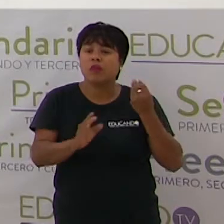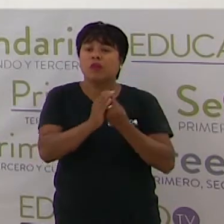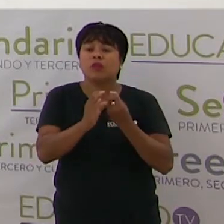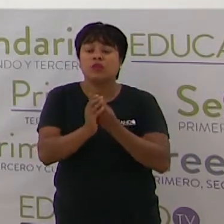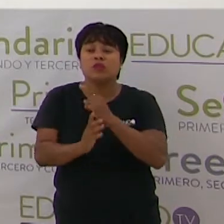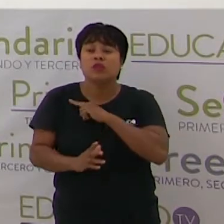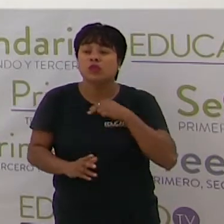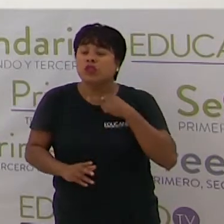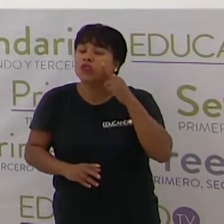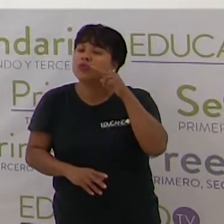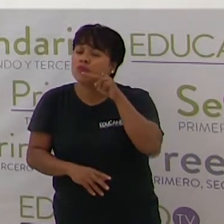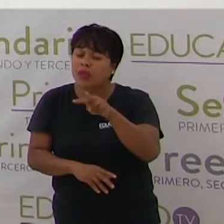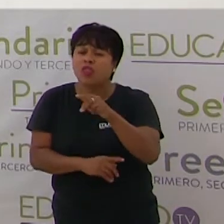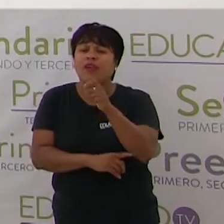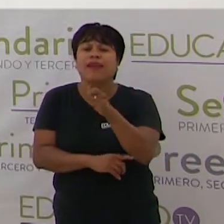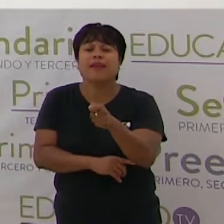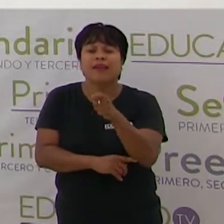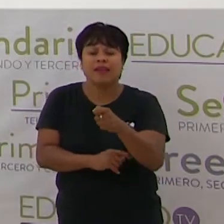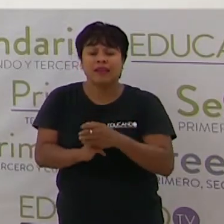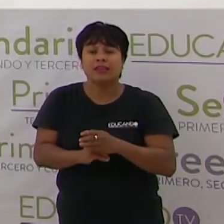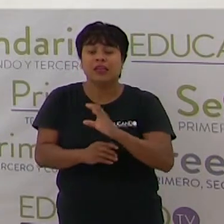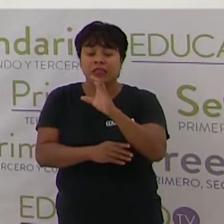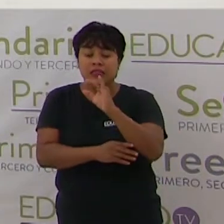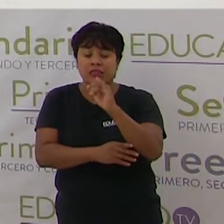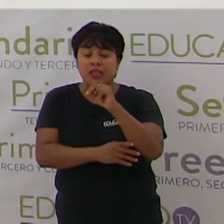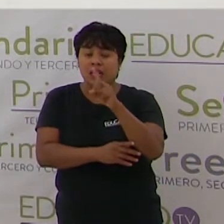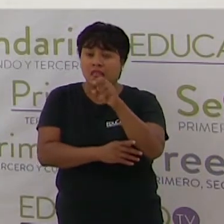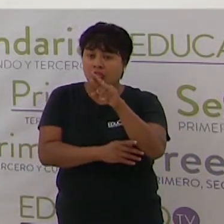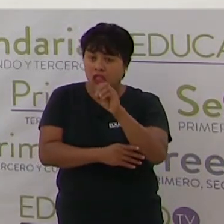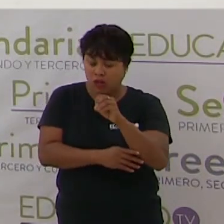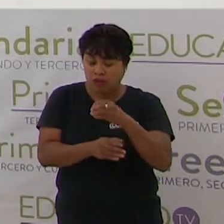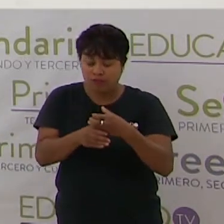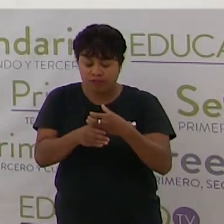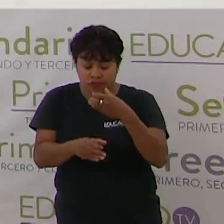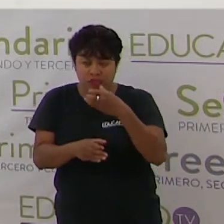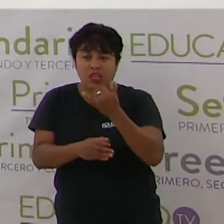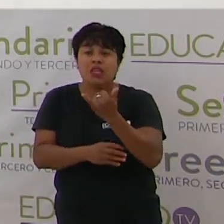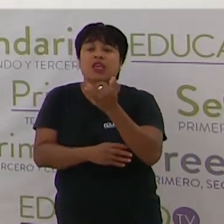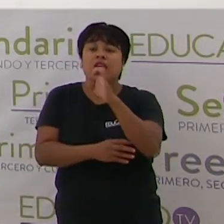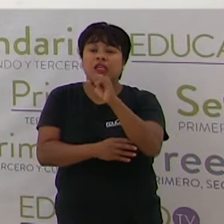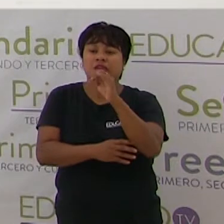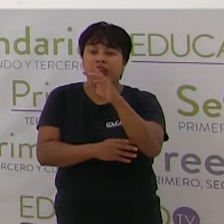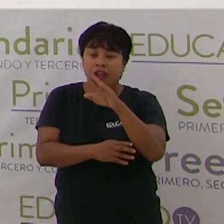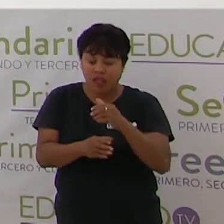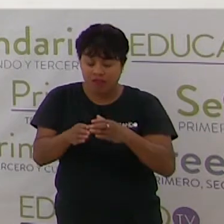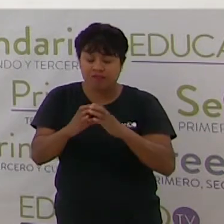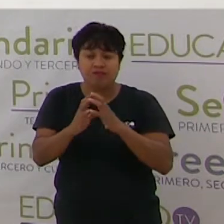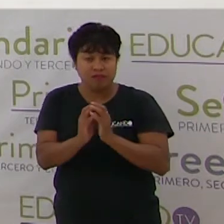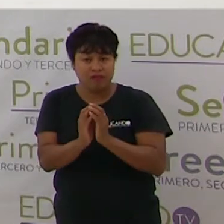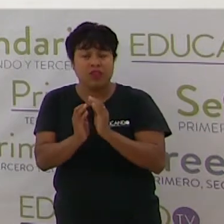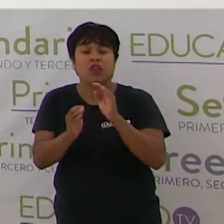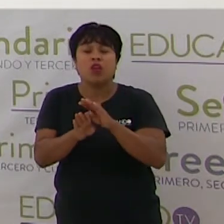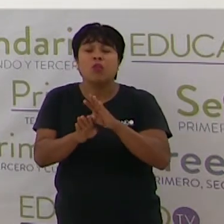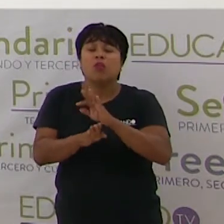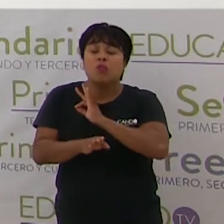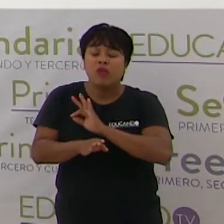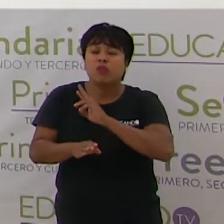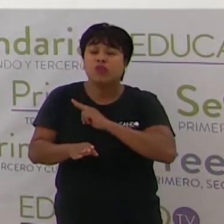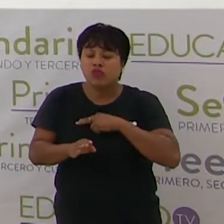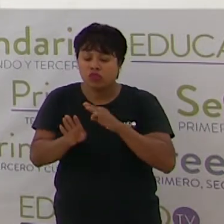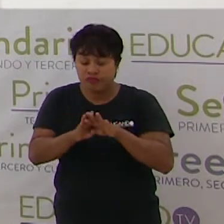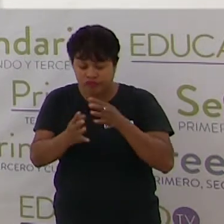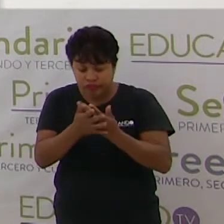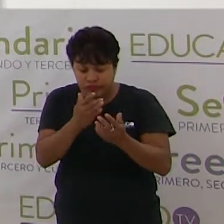niños, estuvimos viendo lo que es el cilindro y la esfera, pero lo estuvimos viendo matemáticamente